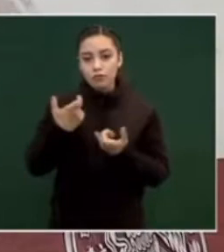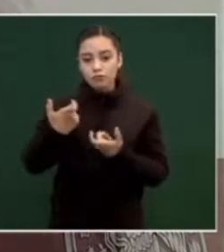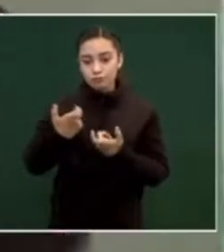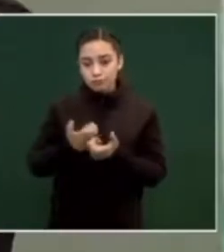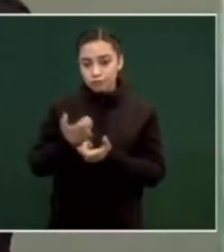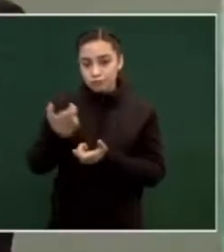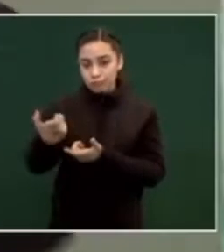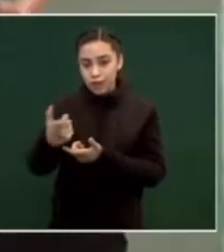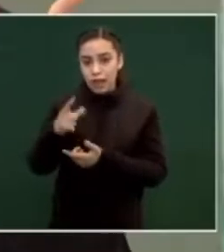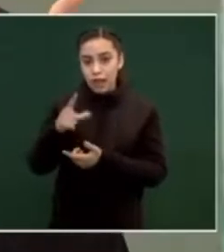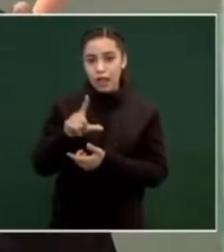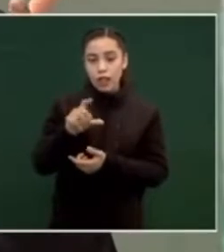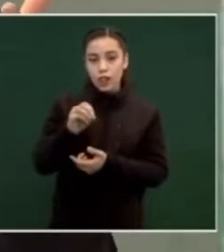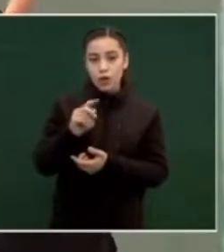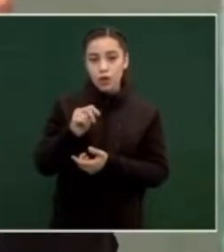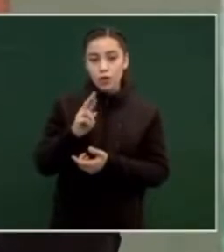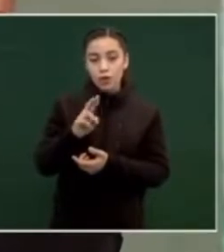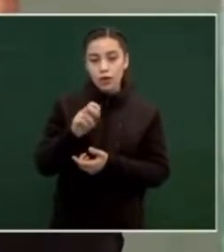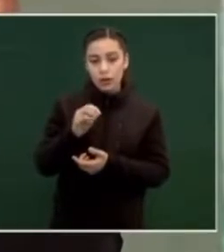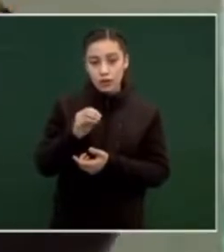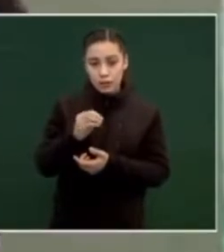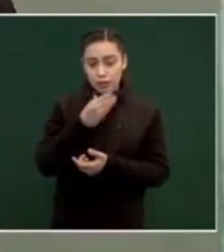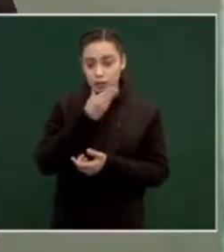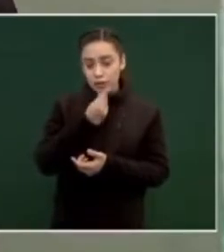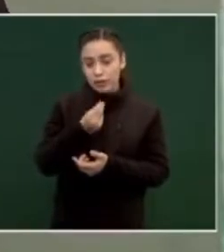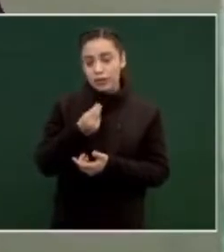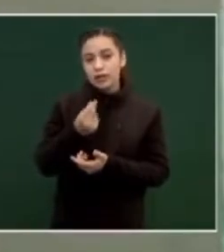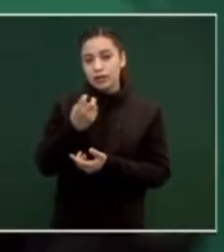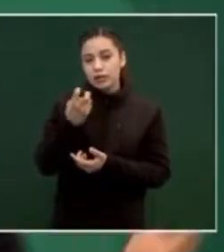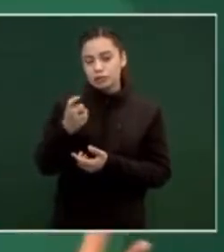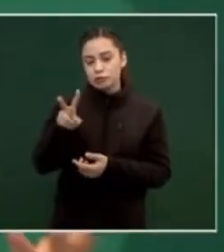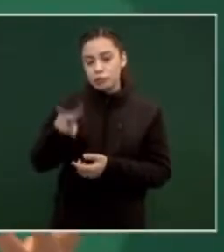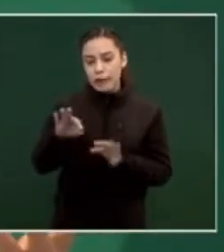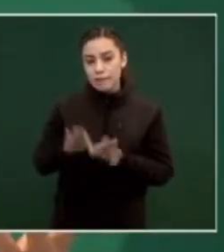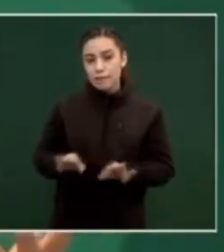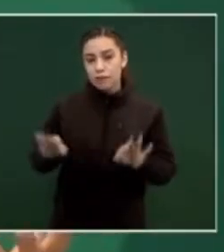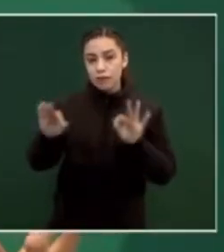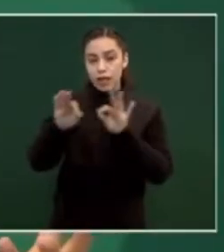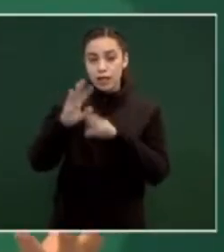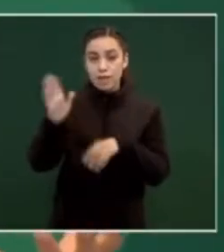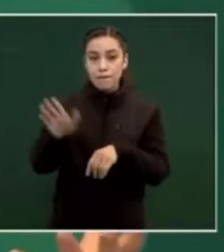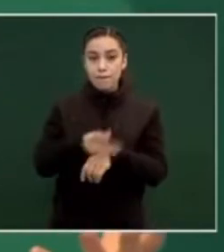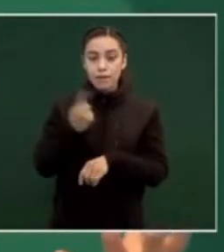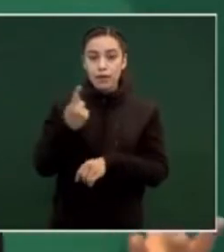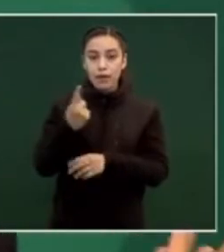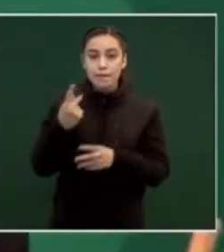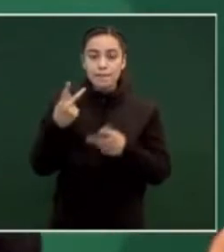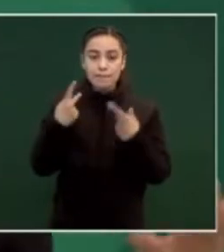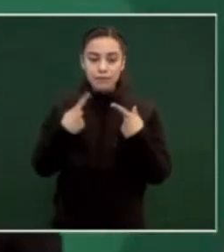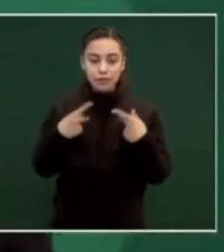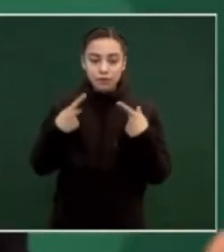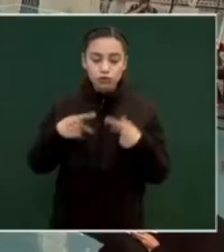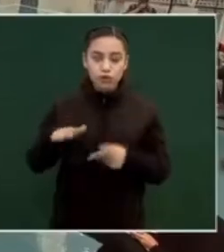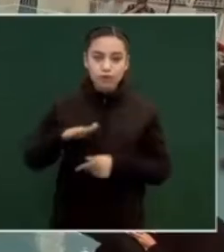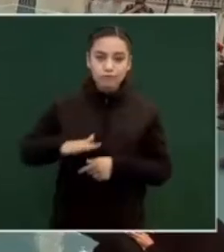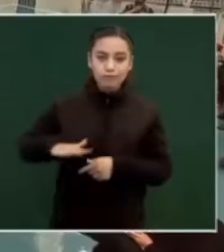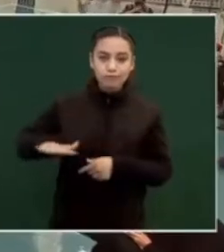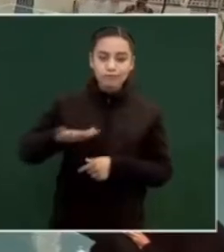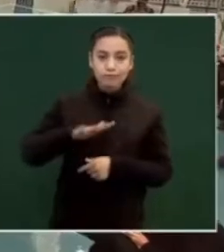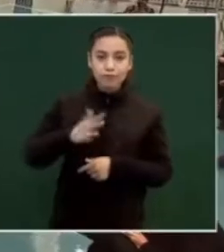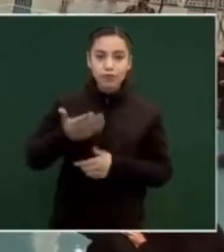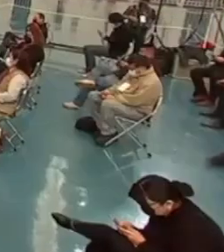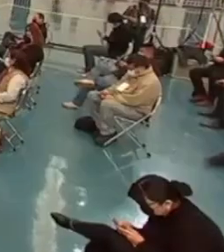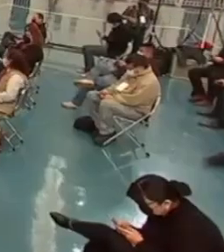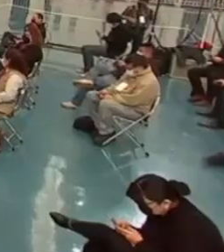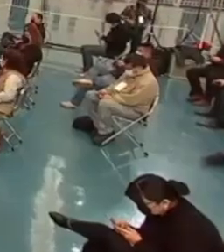y eso es muy importante porque el pueblo no sabe